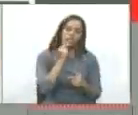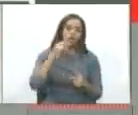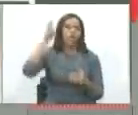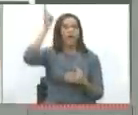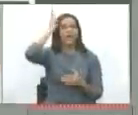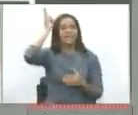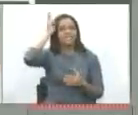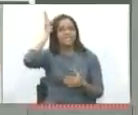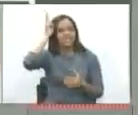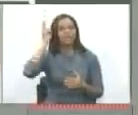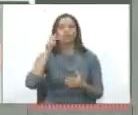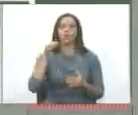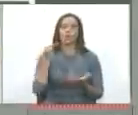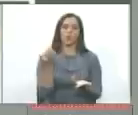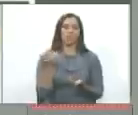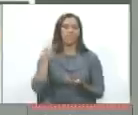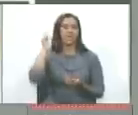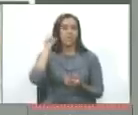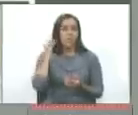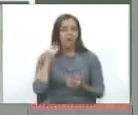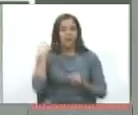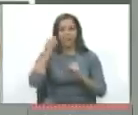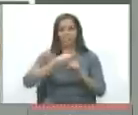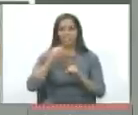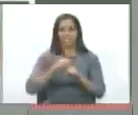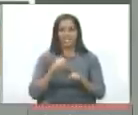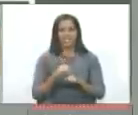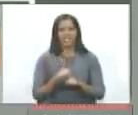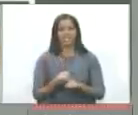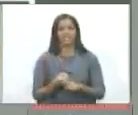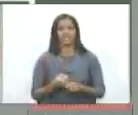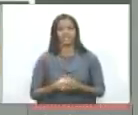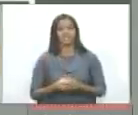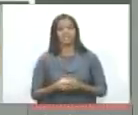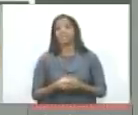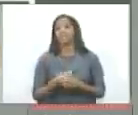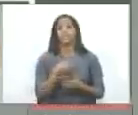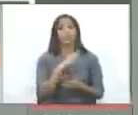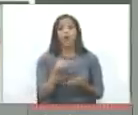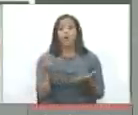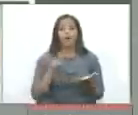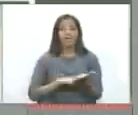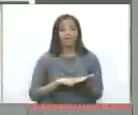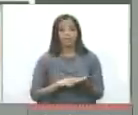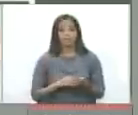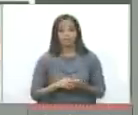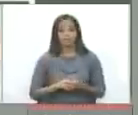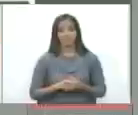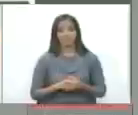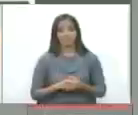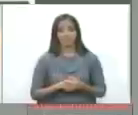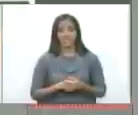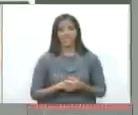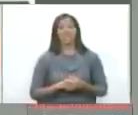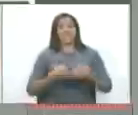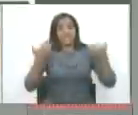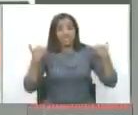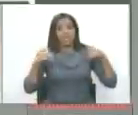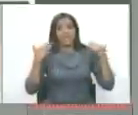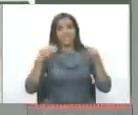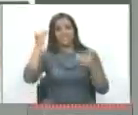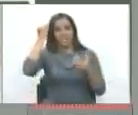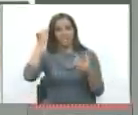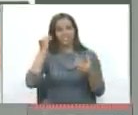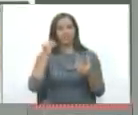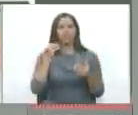con Josefa Camejo. Se encontró con Juana Ramírez y no ha regresado. Y todavía ellos siguen subestimando al